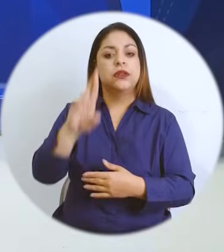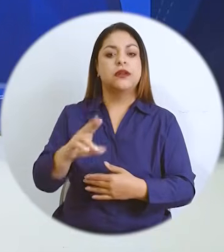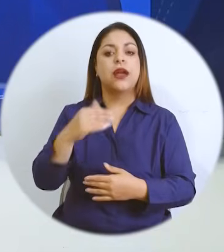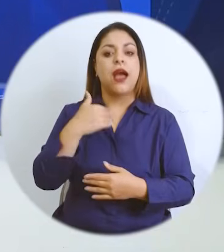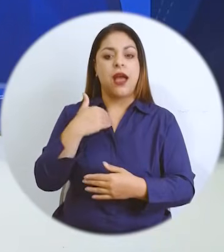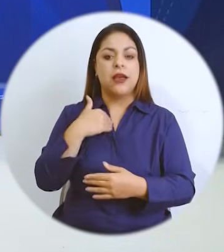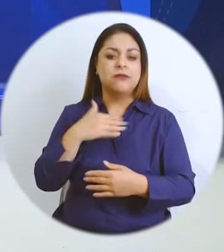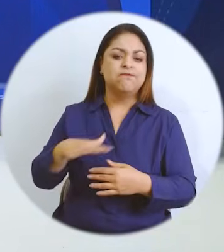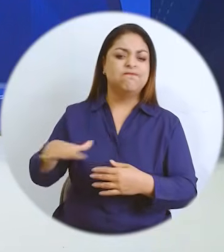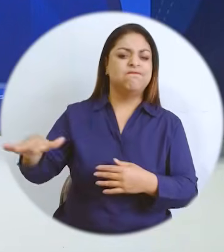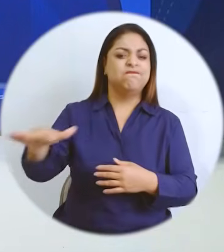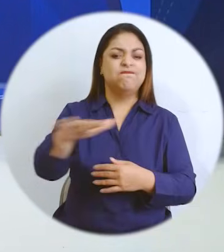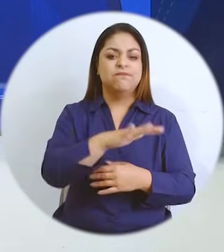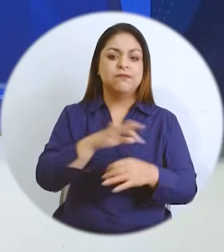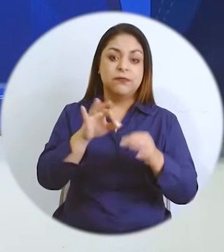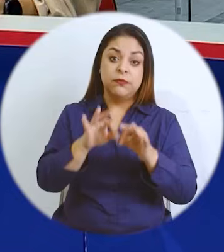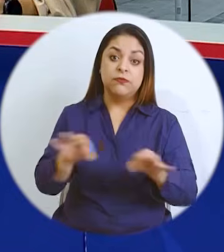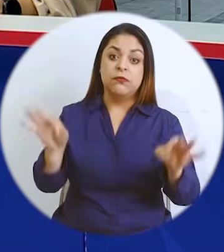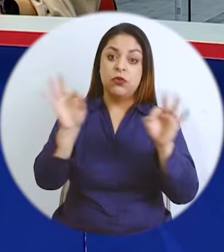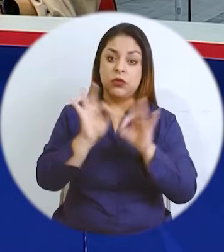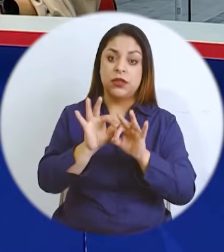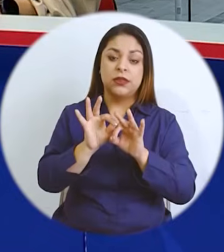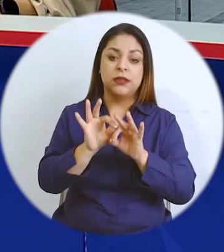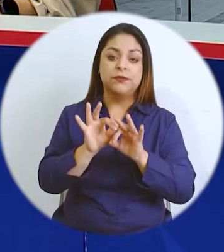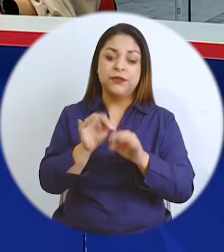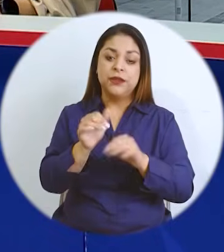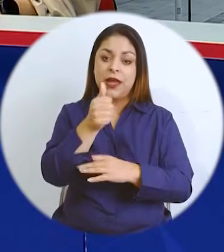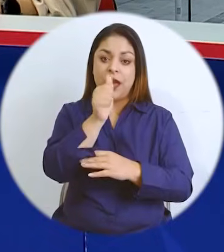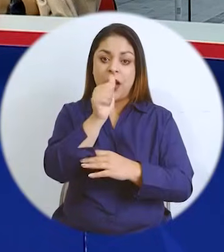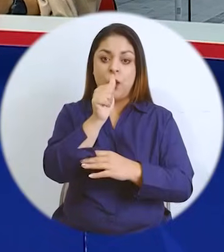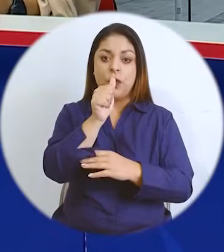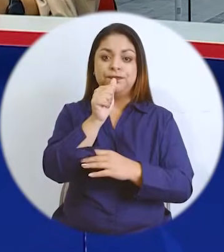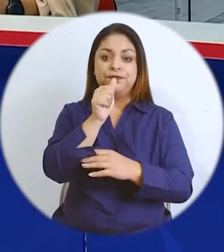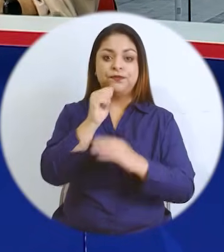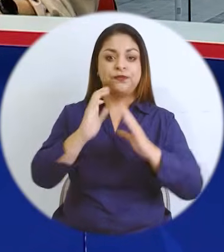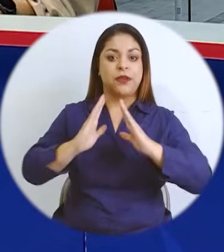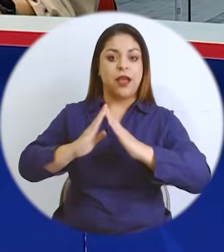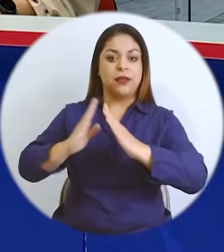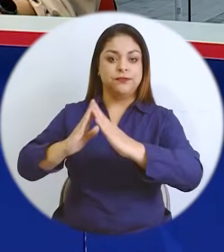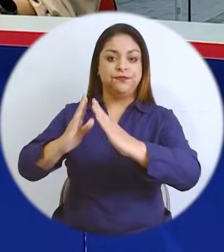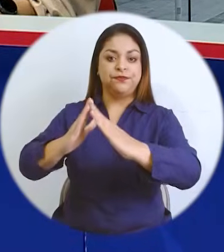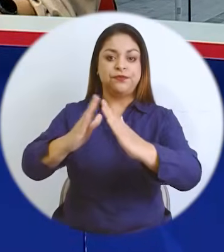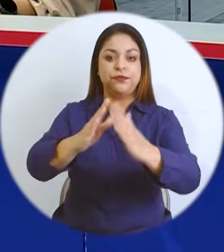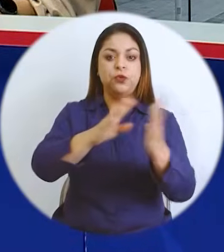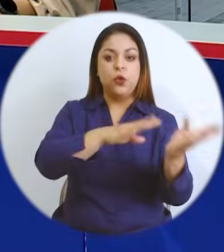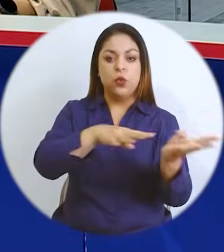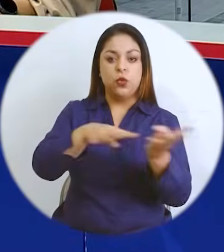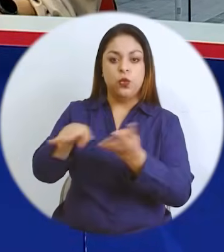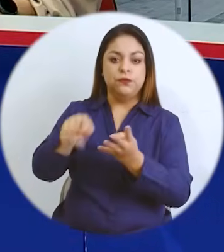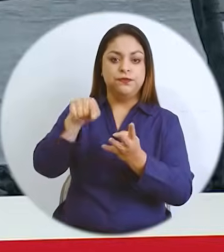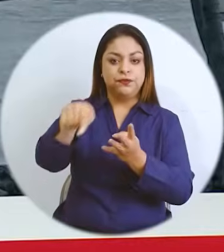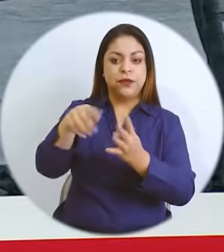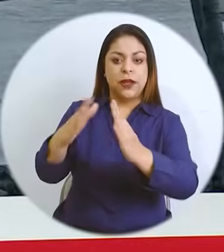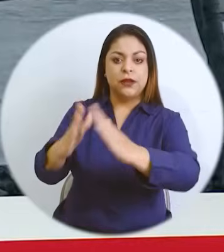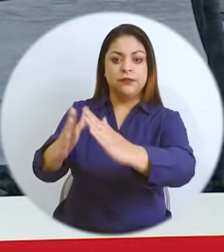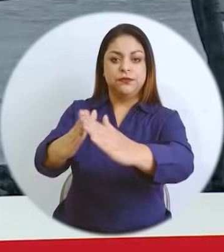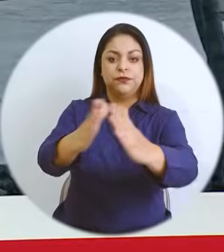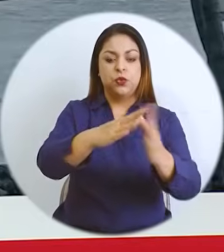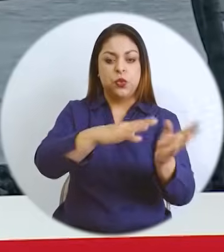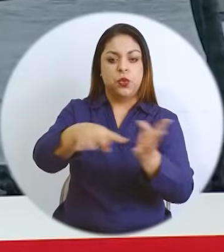una cobertura importante en cuanto a agua a las casas, que llegan agua intradomiciliar,